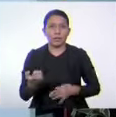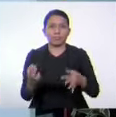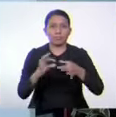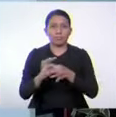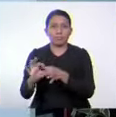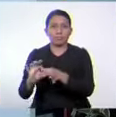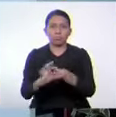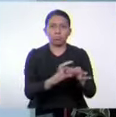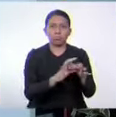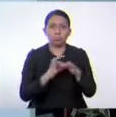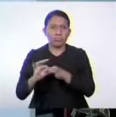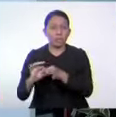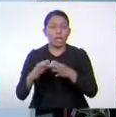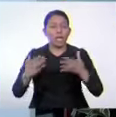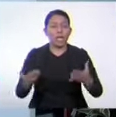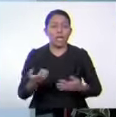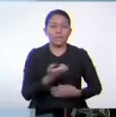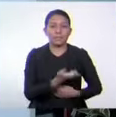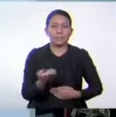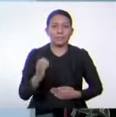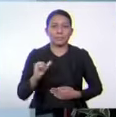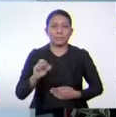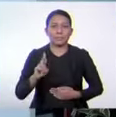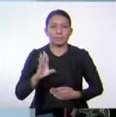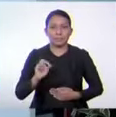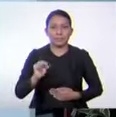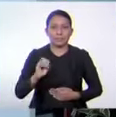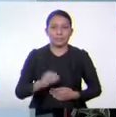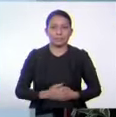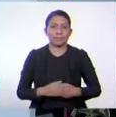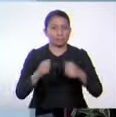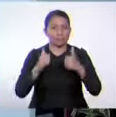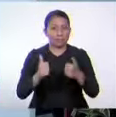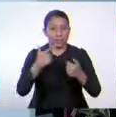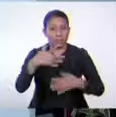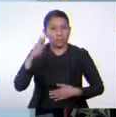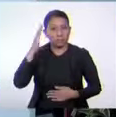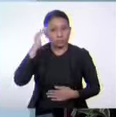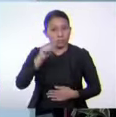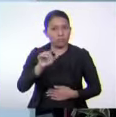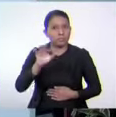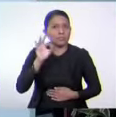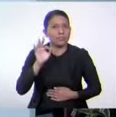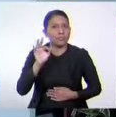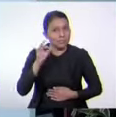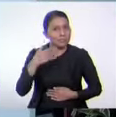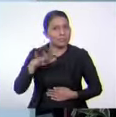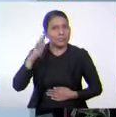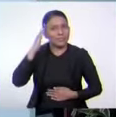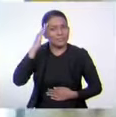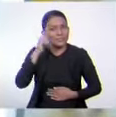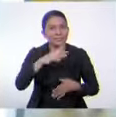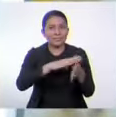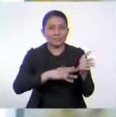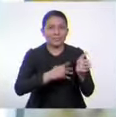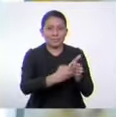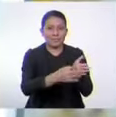elementos carbono. Muy bien, como ya identificaron y sé que lo identificaron en su tabla